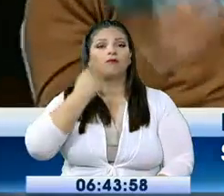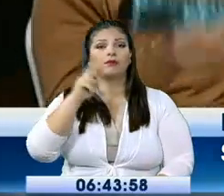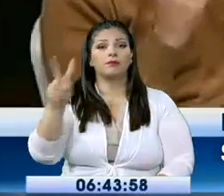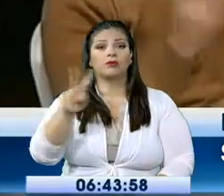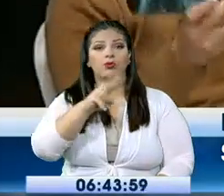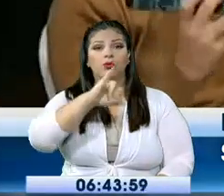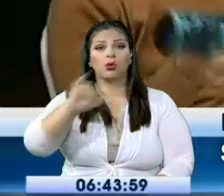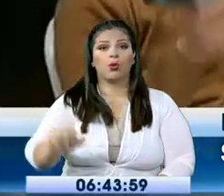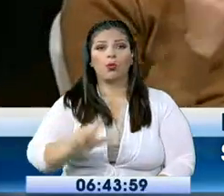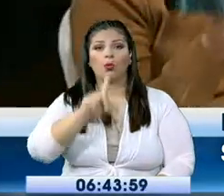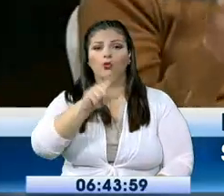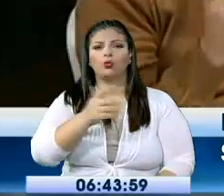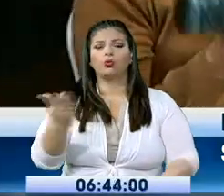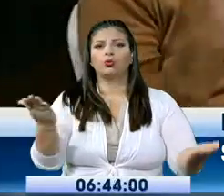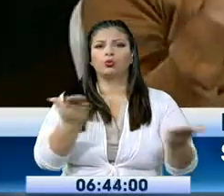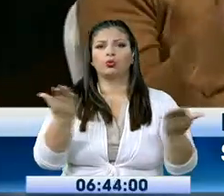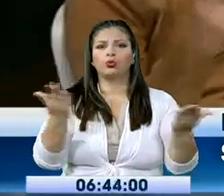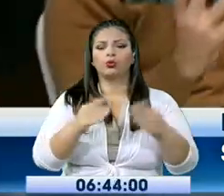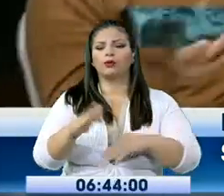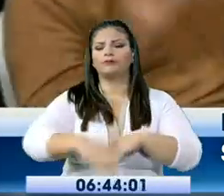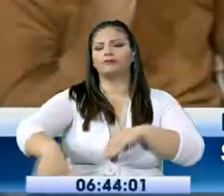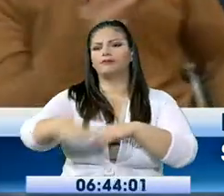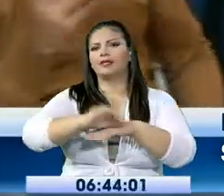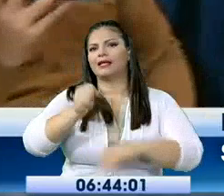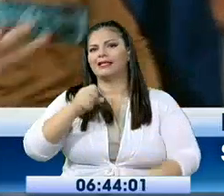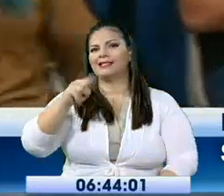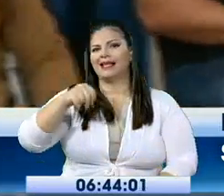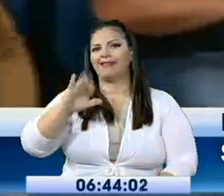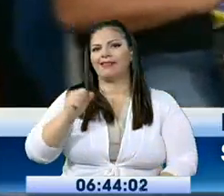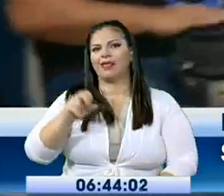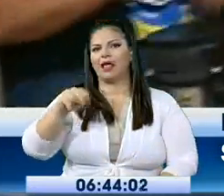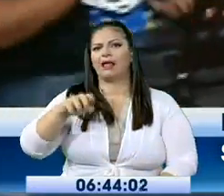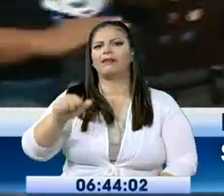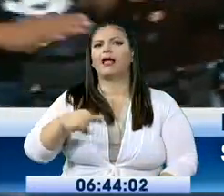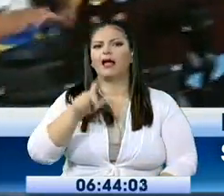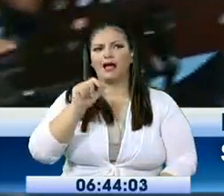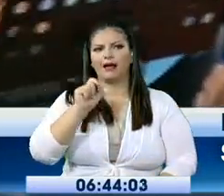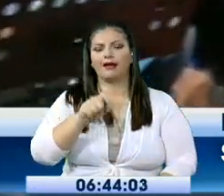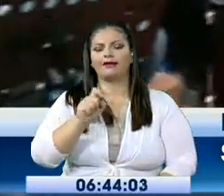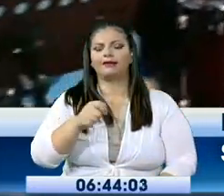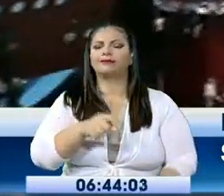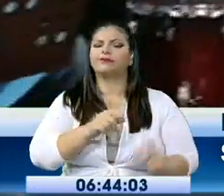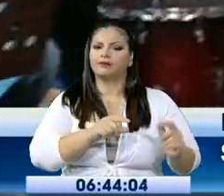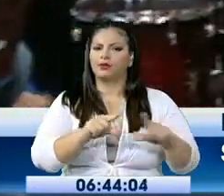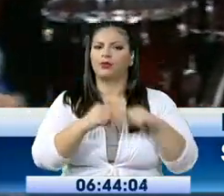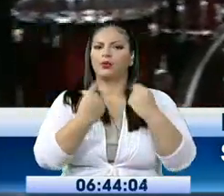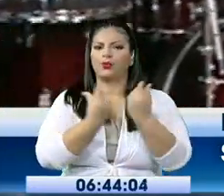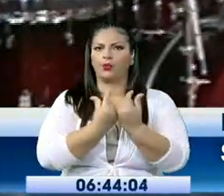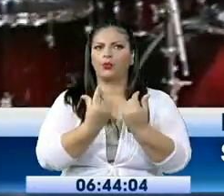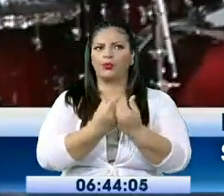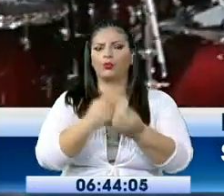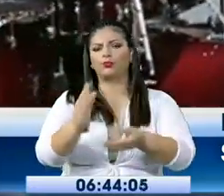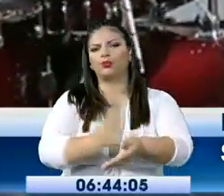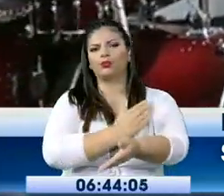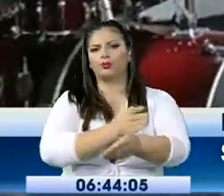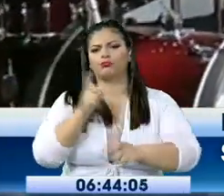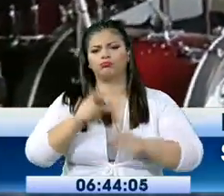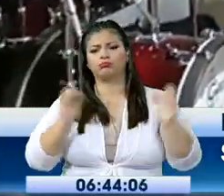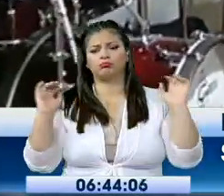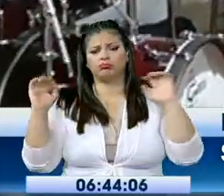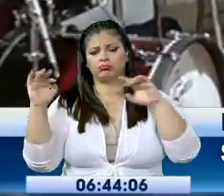Santana como parte de las celebraciones por las fiestas julianas informó